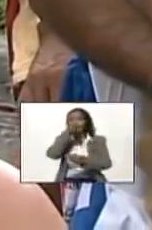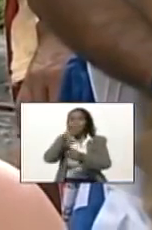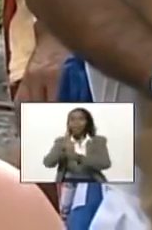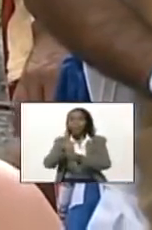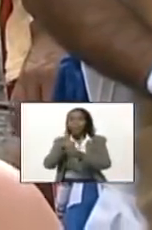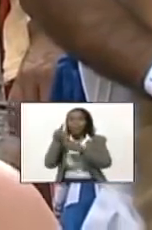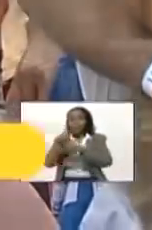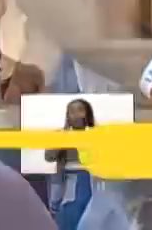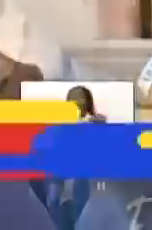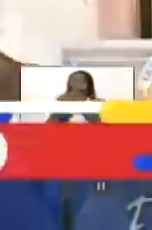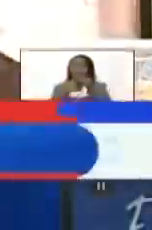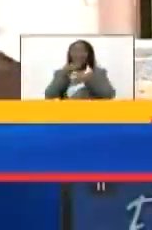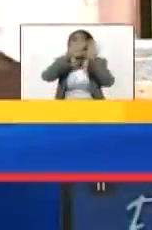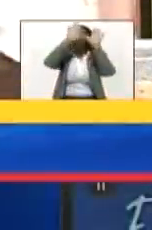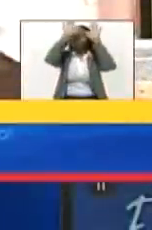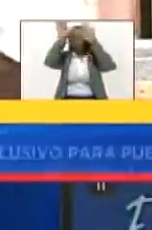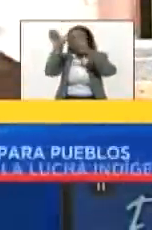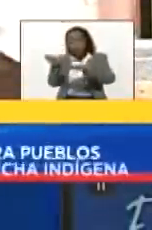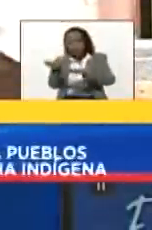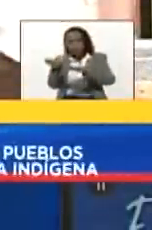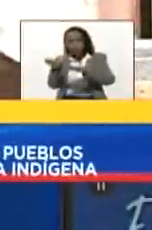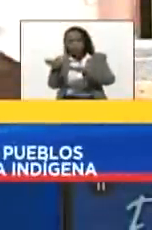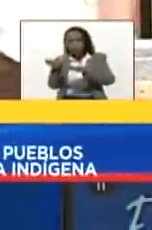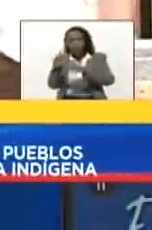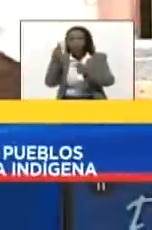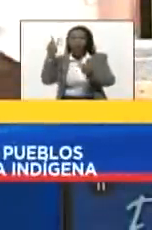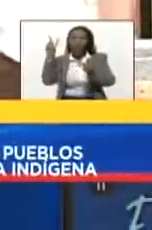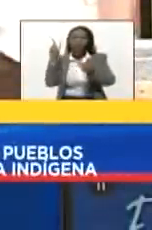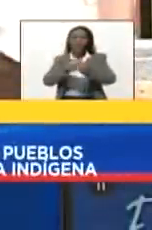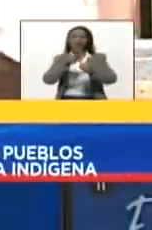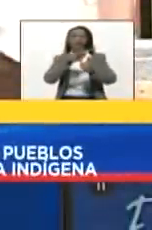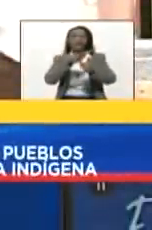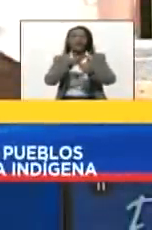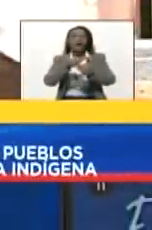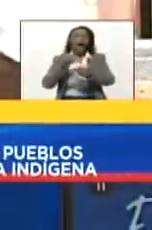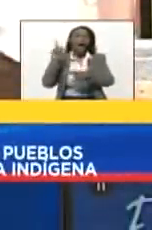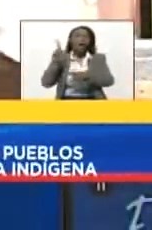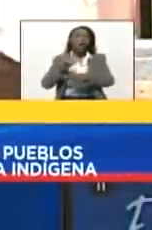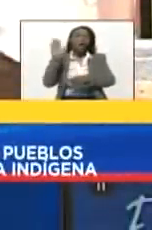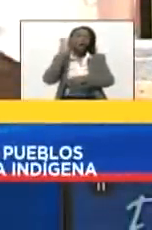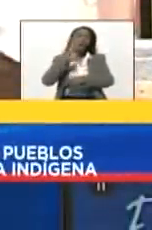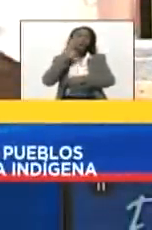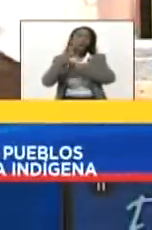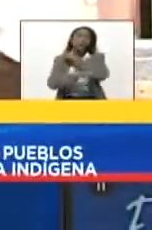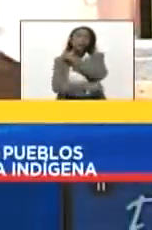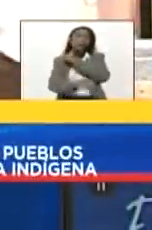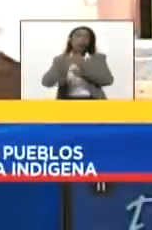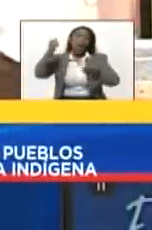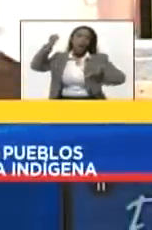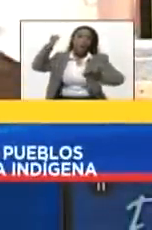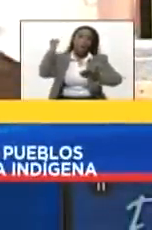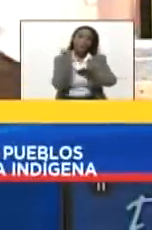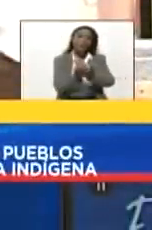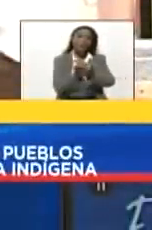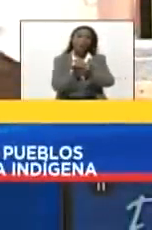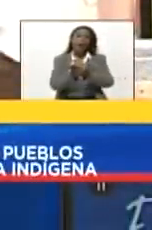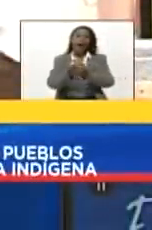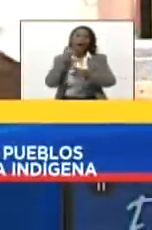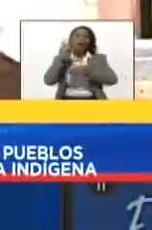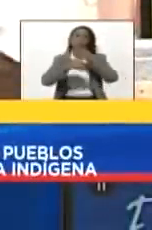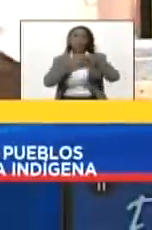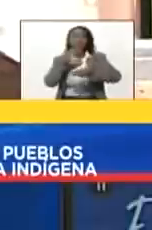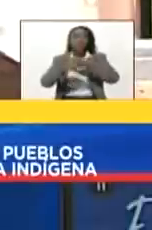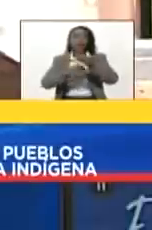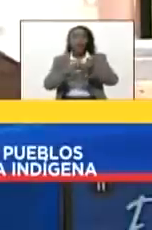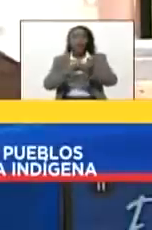se le rendía homenaje a los violadores, a los criminales, a los asesinos, a los